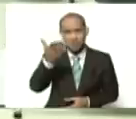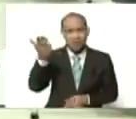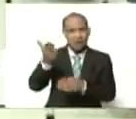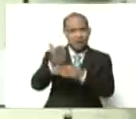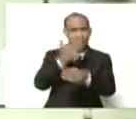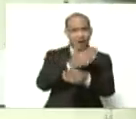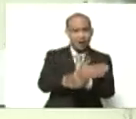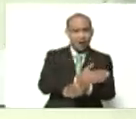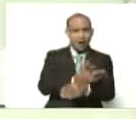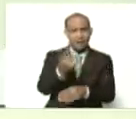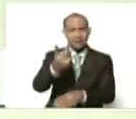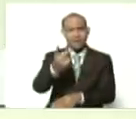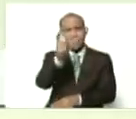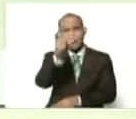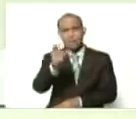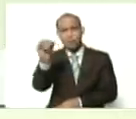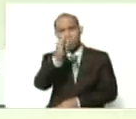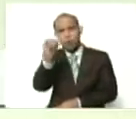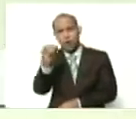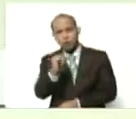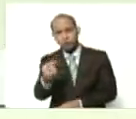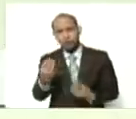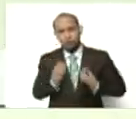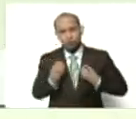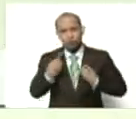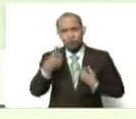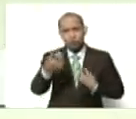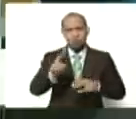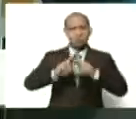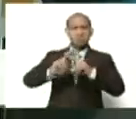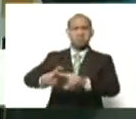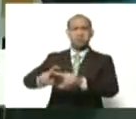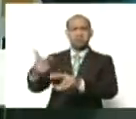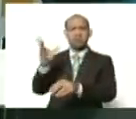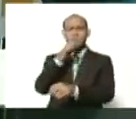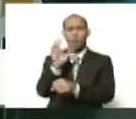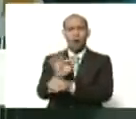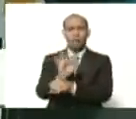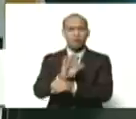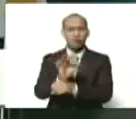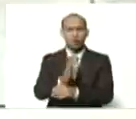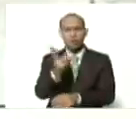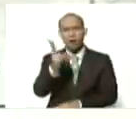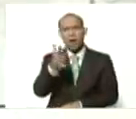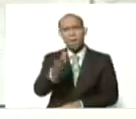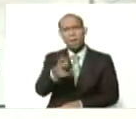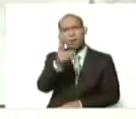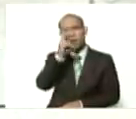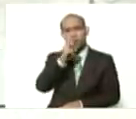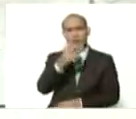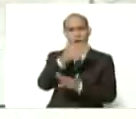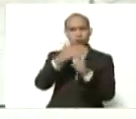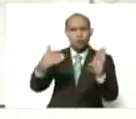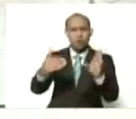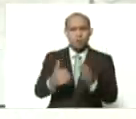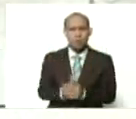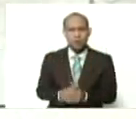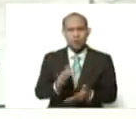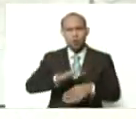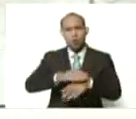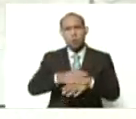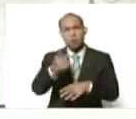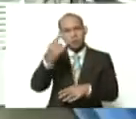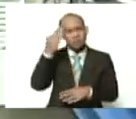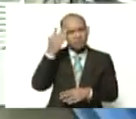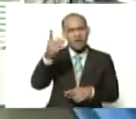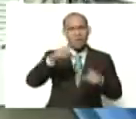zuliana y del occidente del país, presidente, que estos equipos tuvieron sin funcionar aproximadamente 2 años y medio, a causas ya